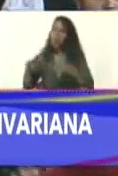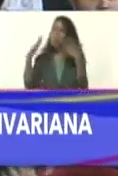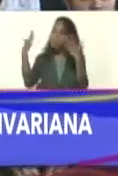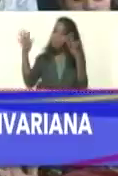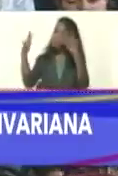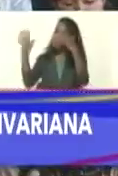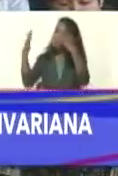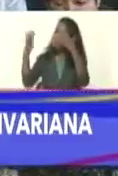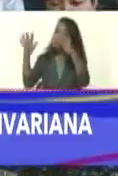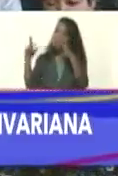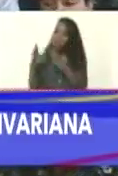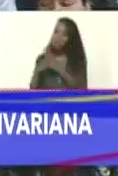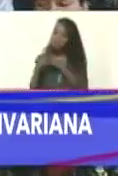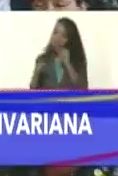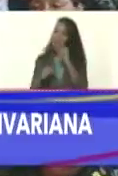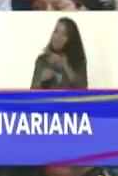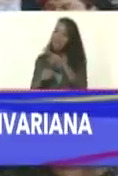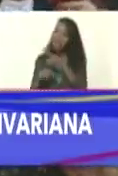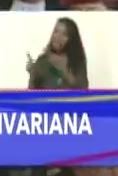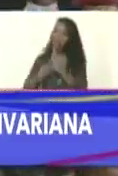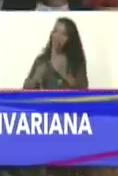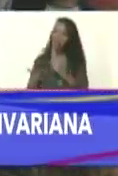por toda la labor que está cumpliendo.